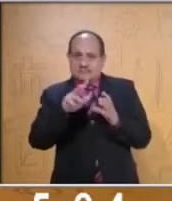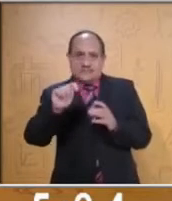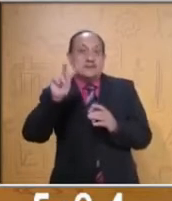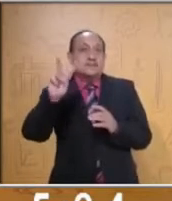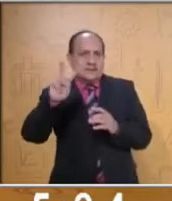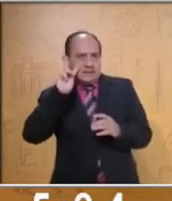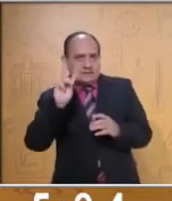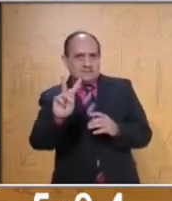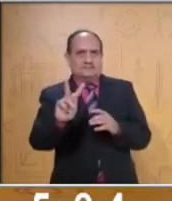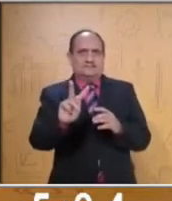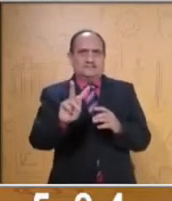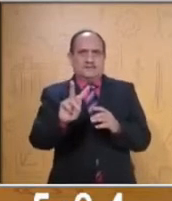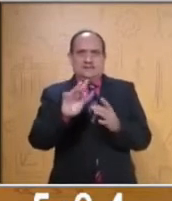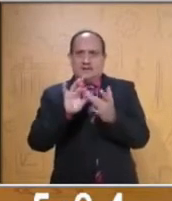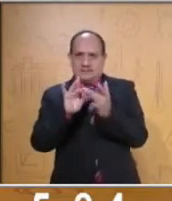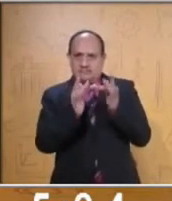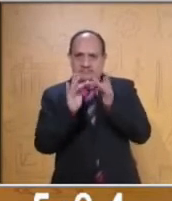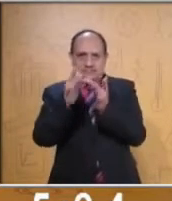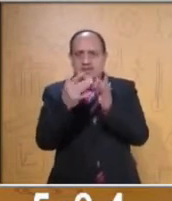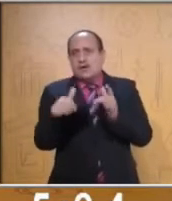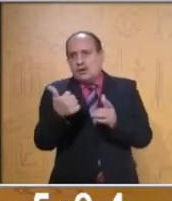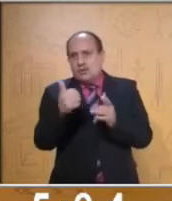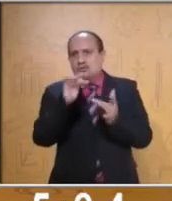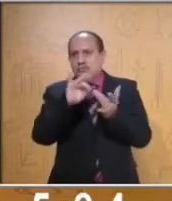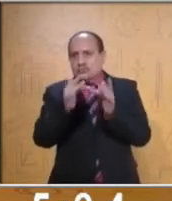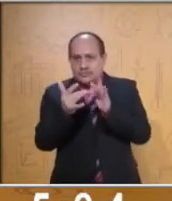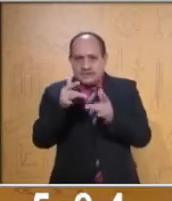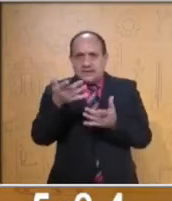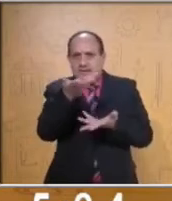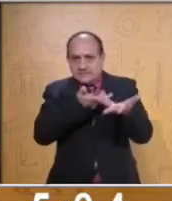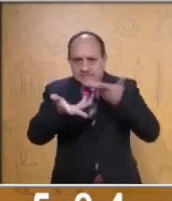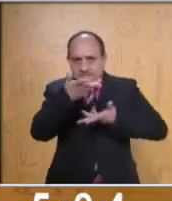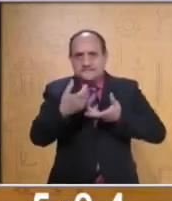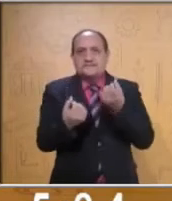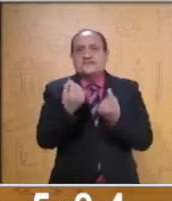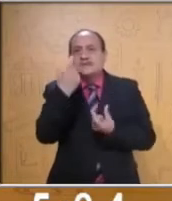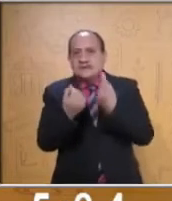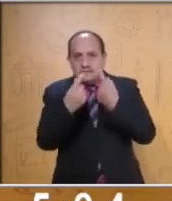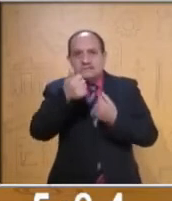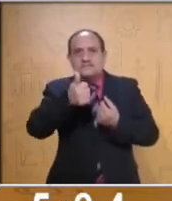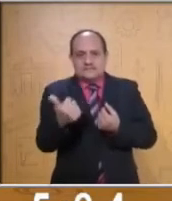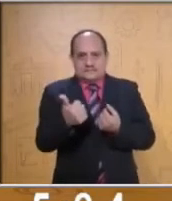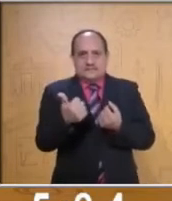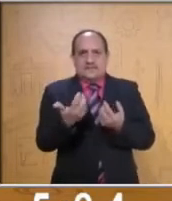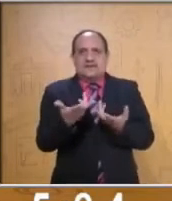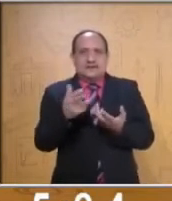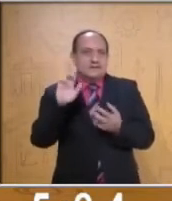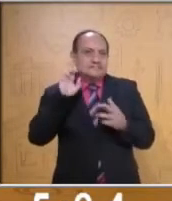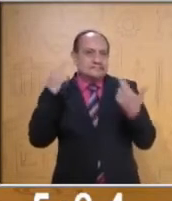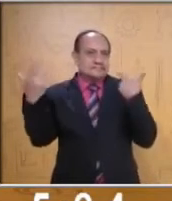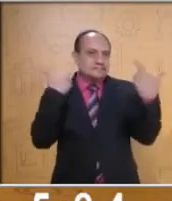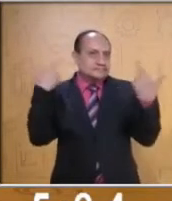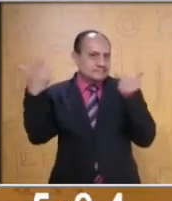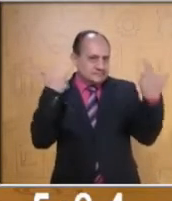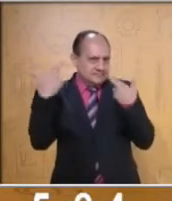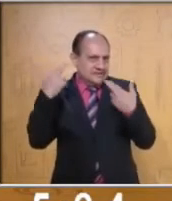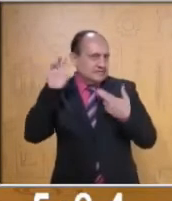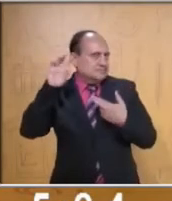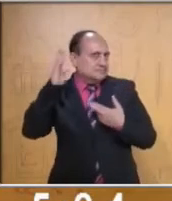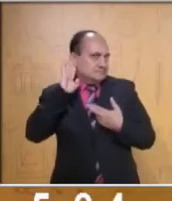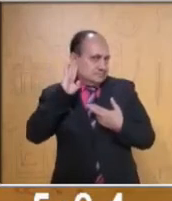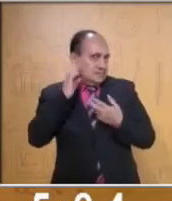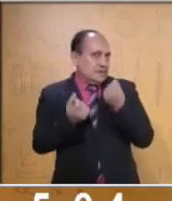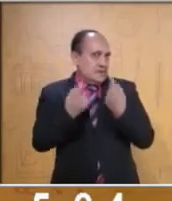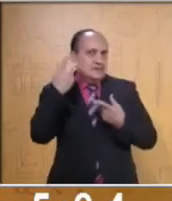televisión, otros más a través de las redes sociales y algunos otros a través de radio, ¿sí? A través de radio, aunque